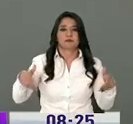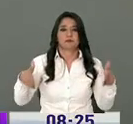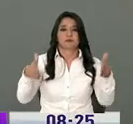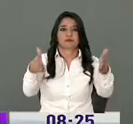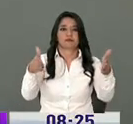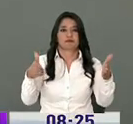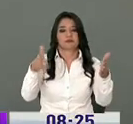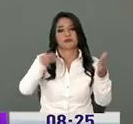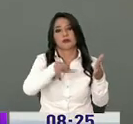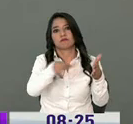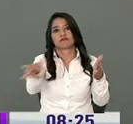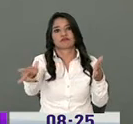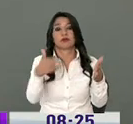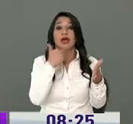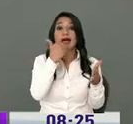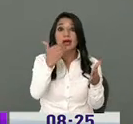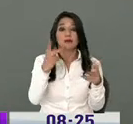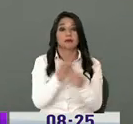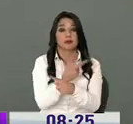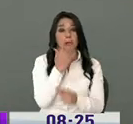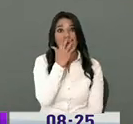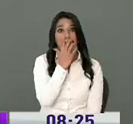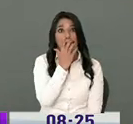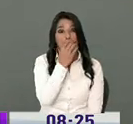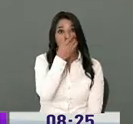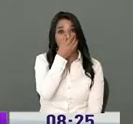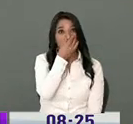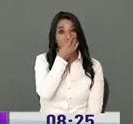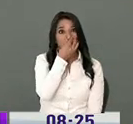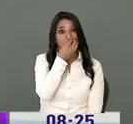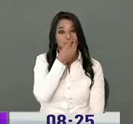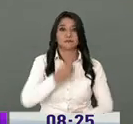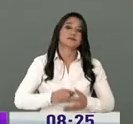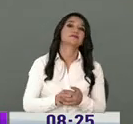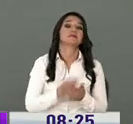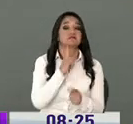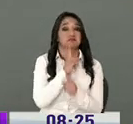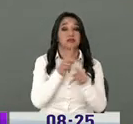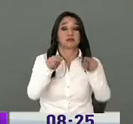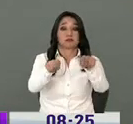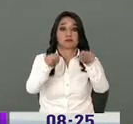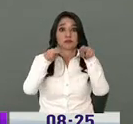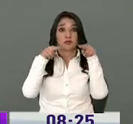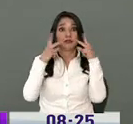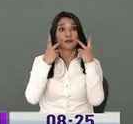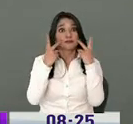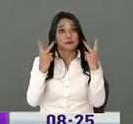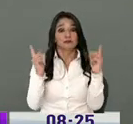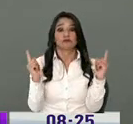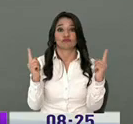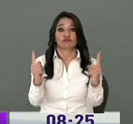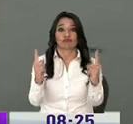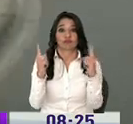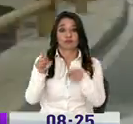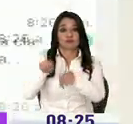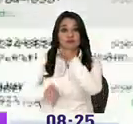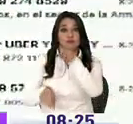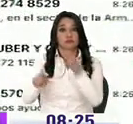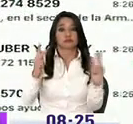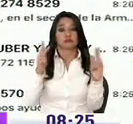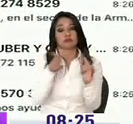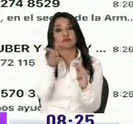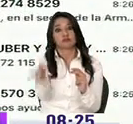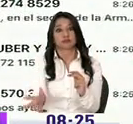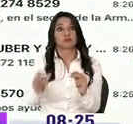caer, alguien se va a caer en ese puente, ¿no? Que se va a caer, de verdad, mire Ali, no, mírenle, está ahí, alguien se puede